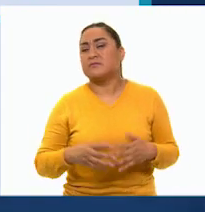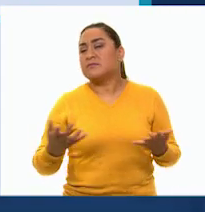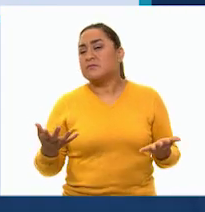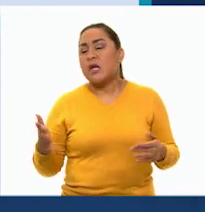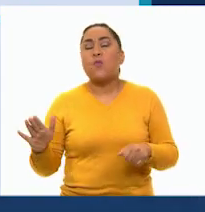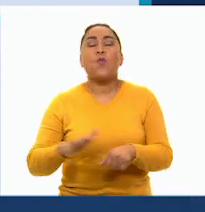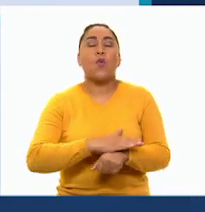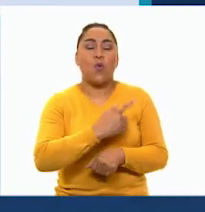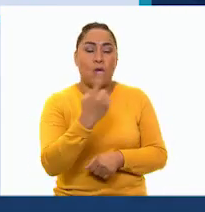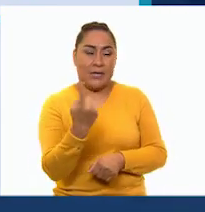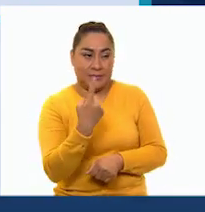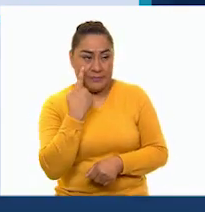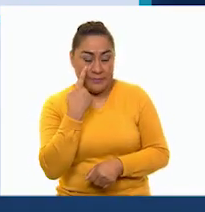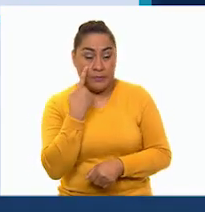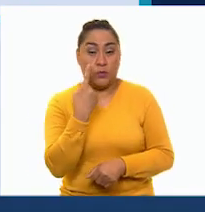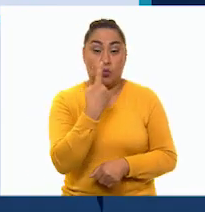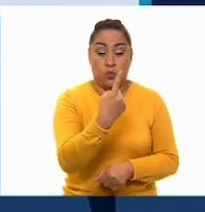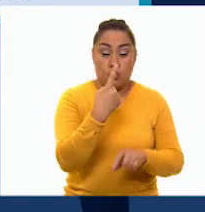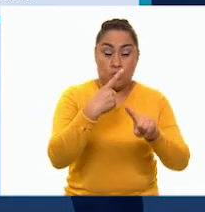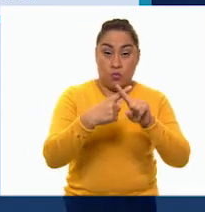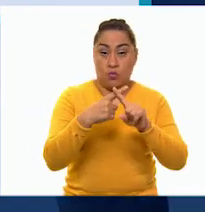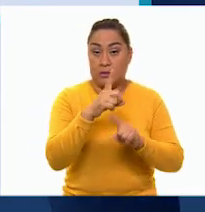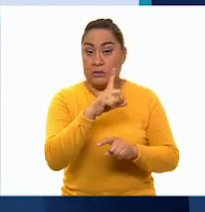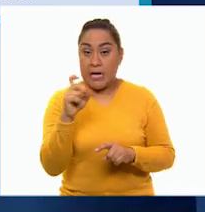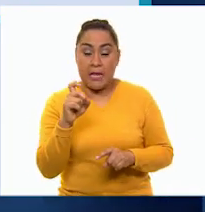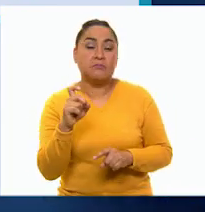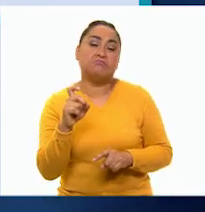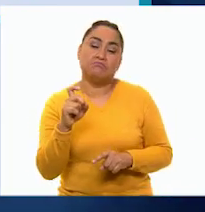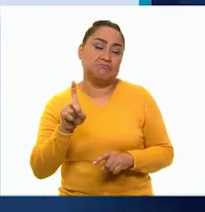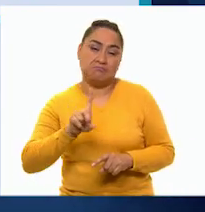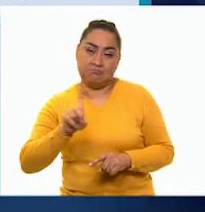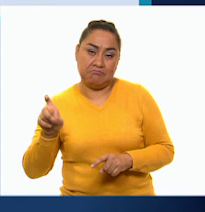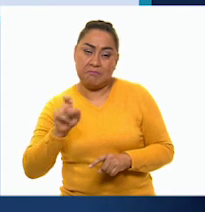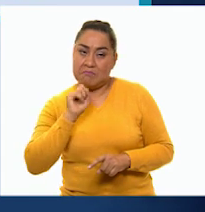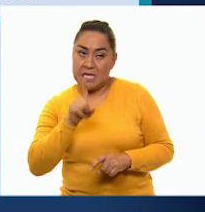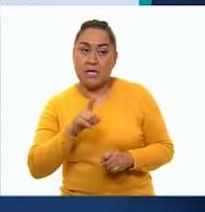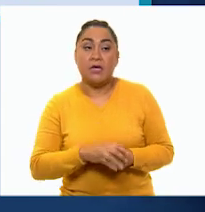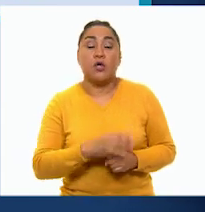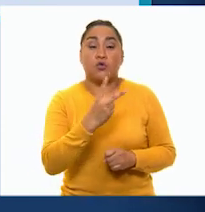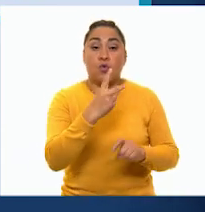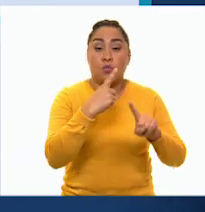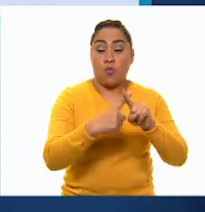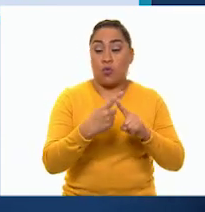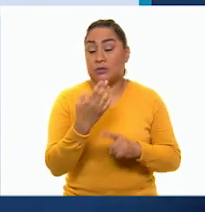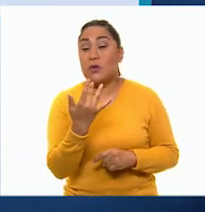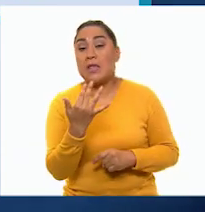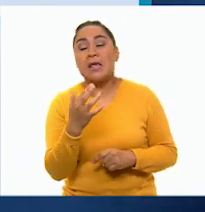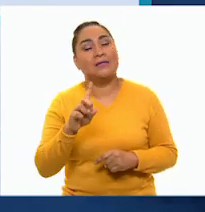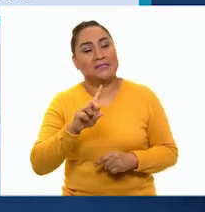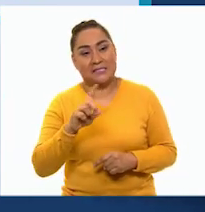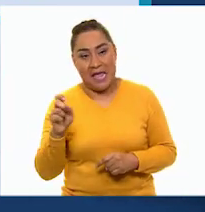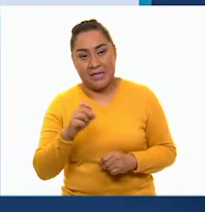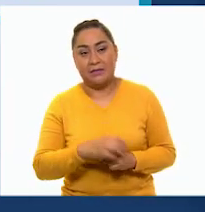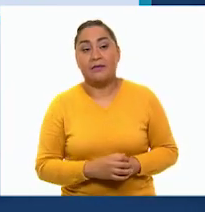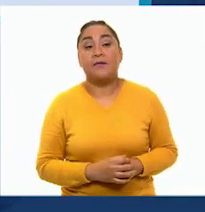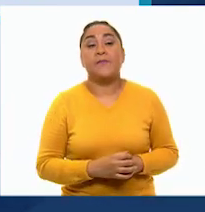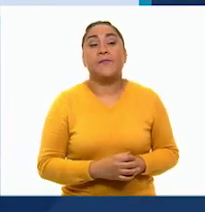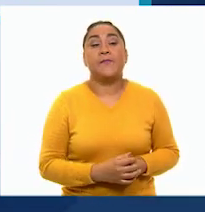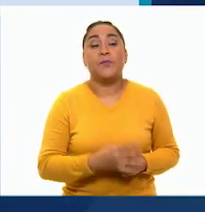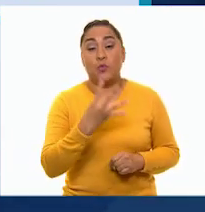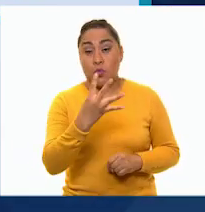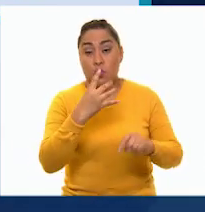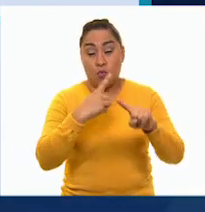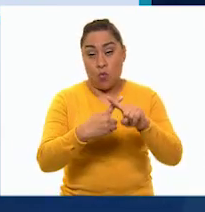Porque 1 por 100 es igual a 100. 2 por 50 es igual a 100. 4